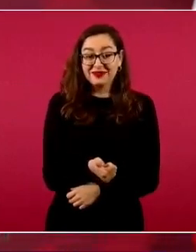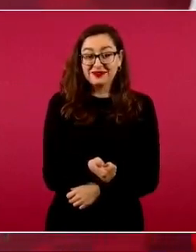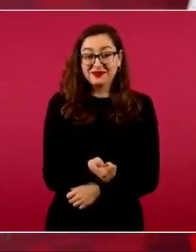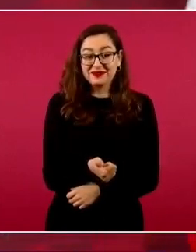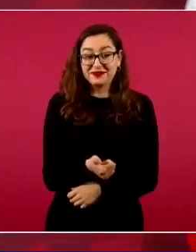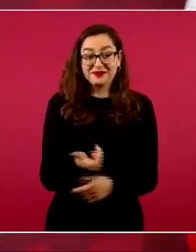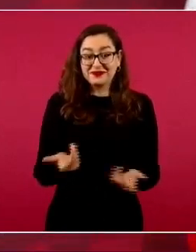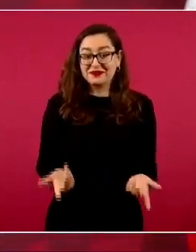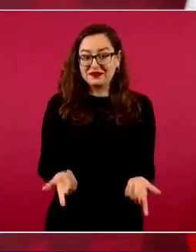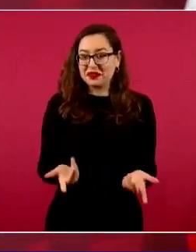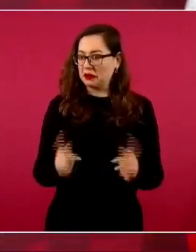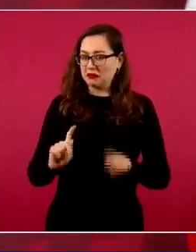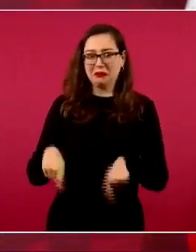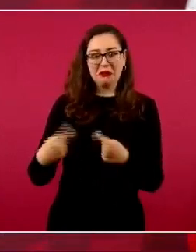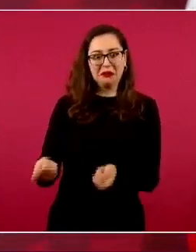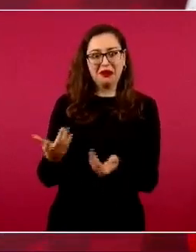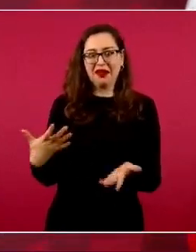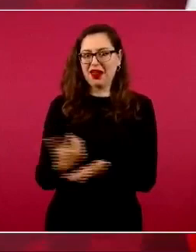había sido.